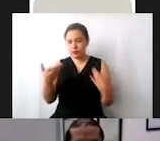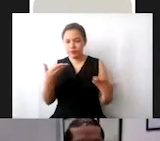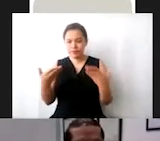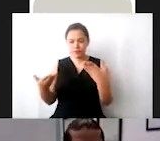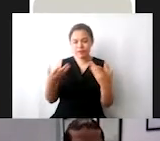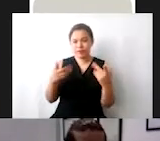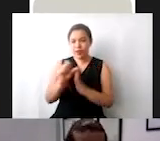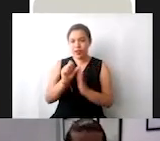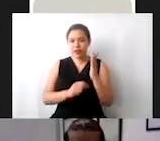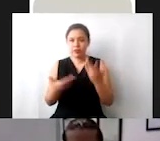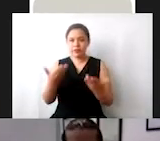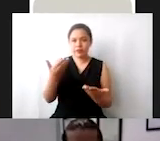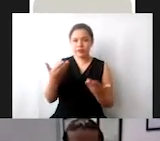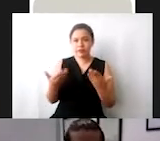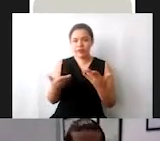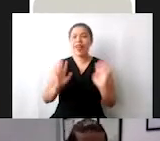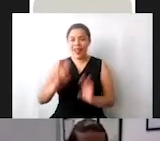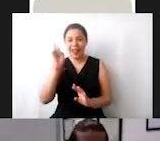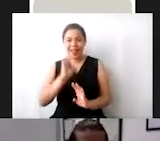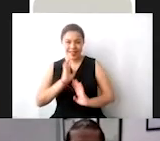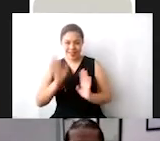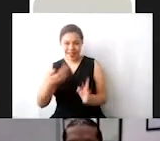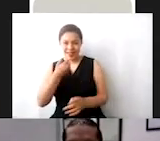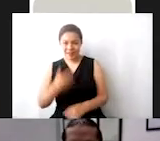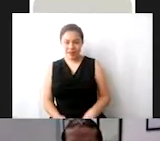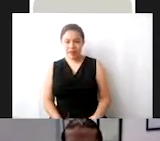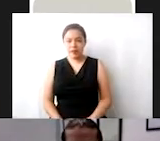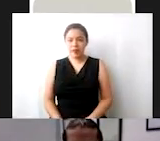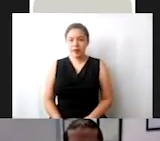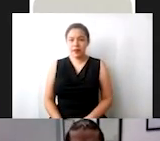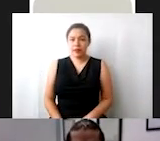artículo. Ah, ya lo están proyectando ahí, muy bien.